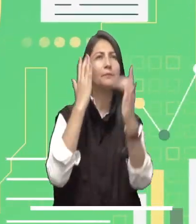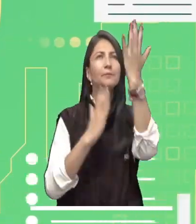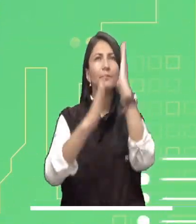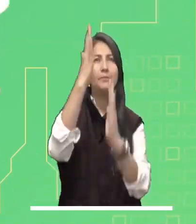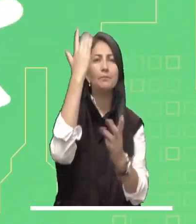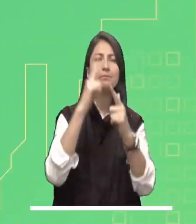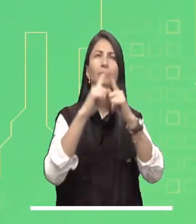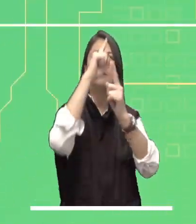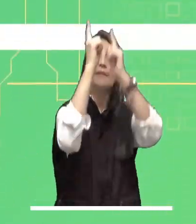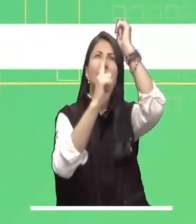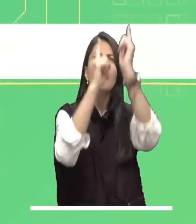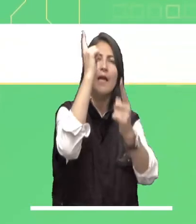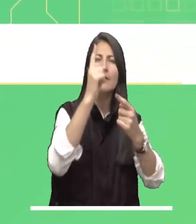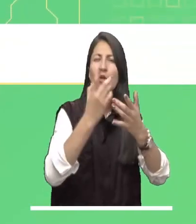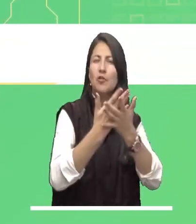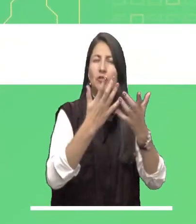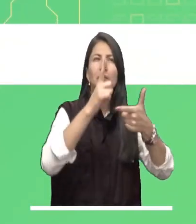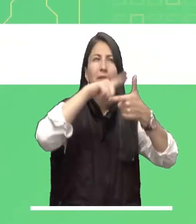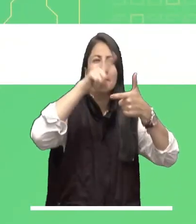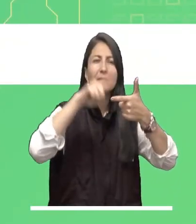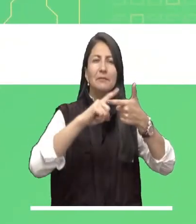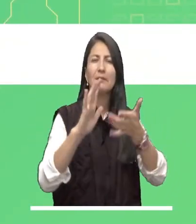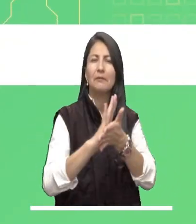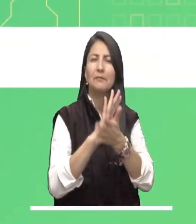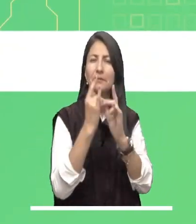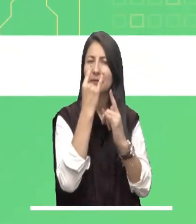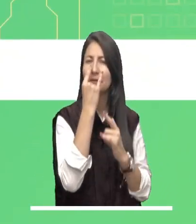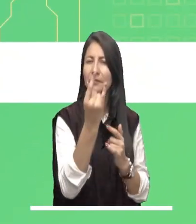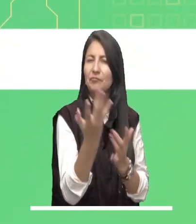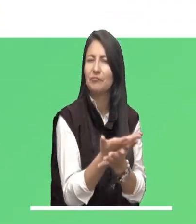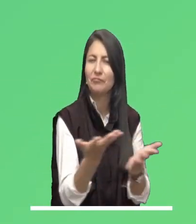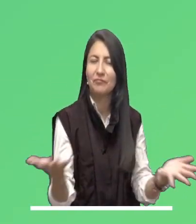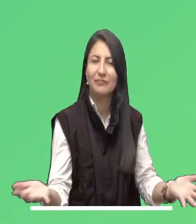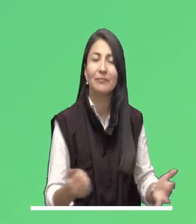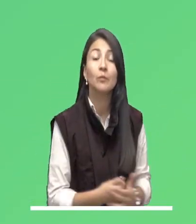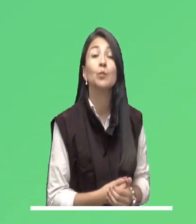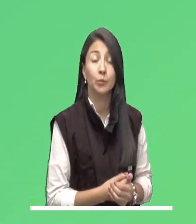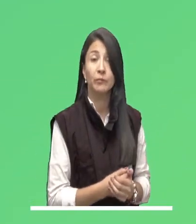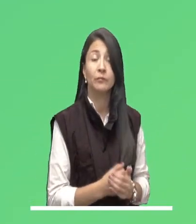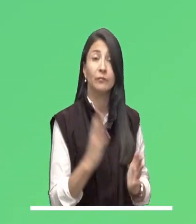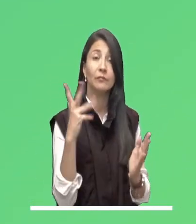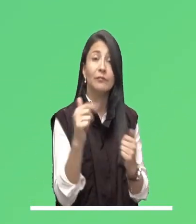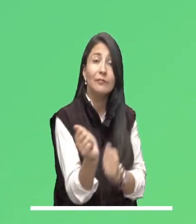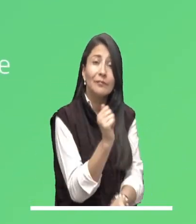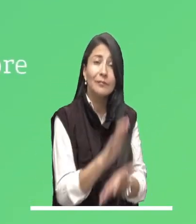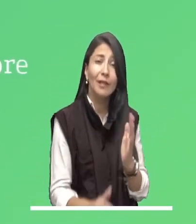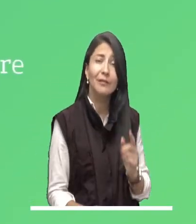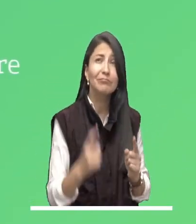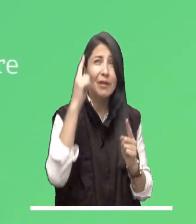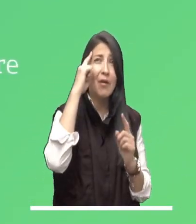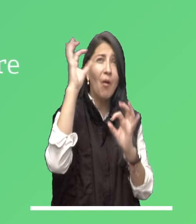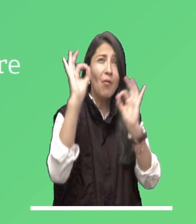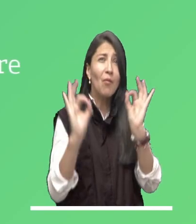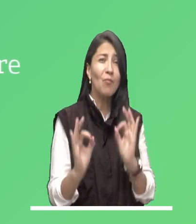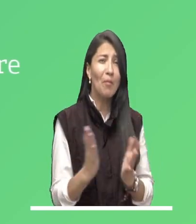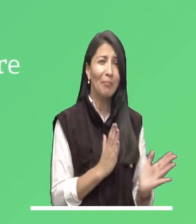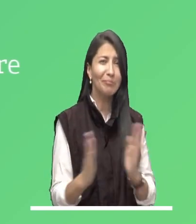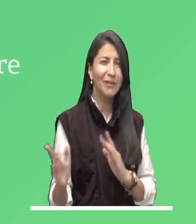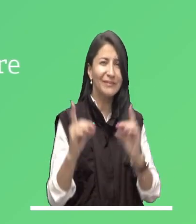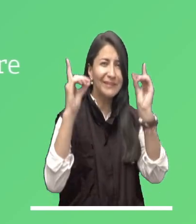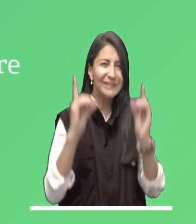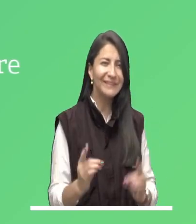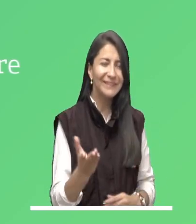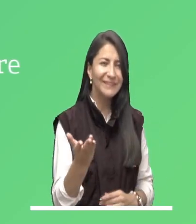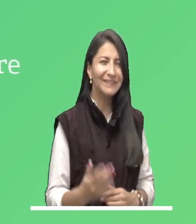estadísticas de rayos y otros datos de interés descargue la gratis planee su día y tome las mejores